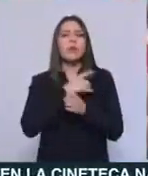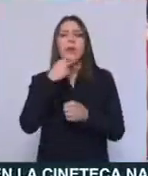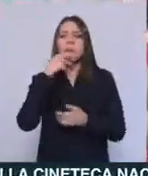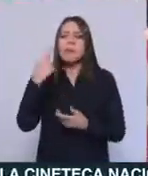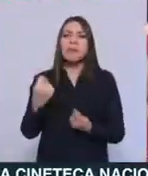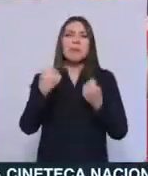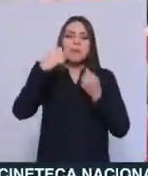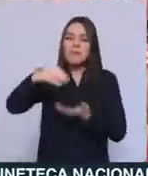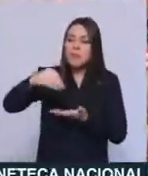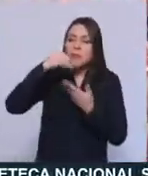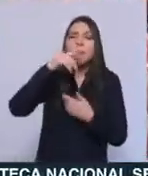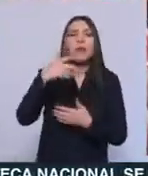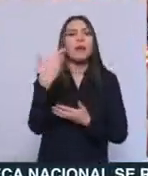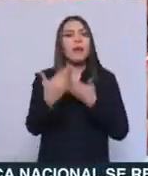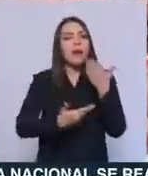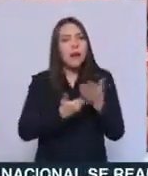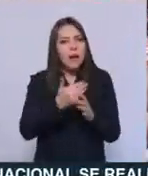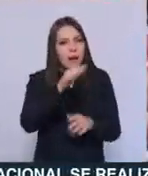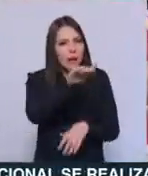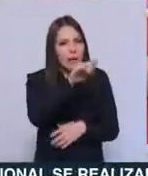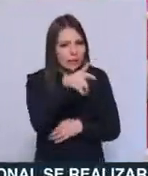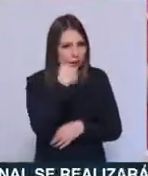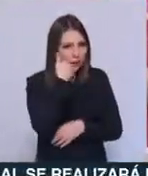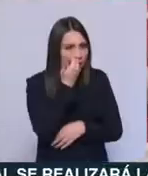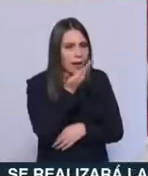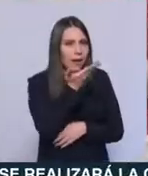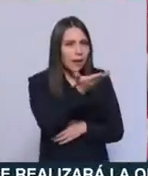gusta, no quiero un taco, no, en ningún momento no se ofrece.